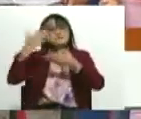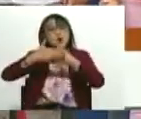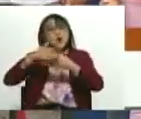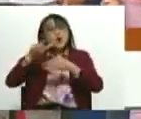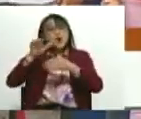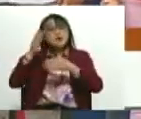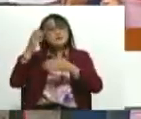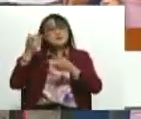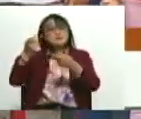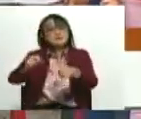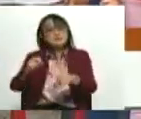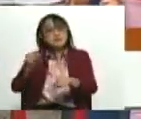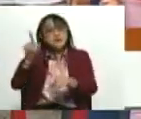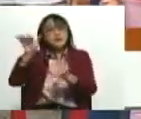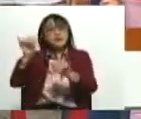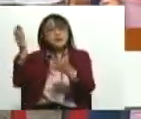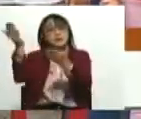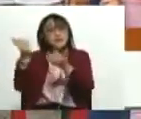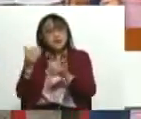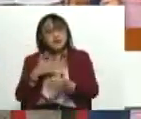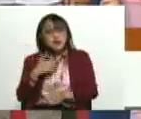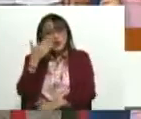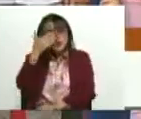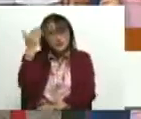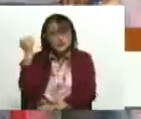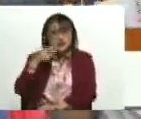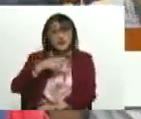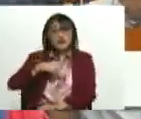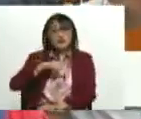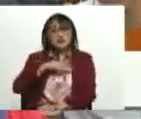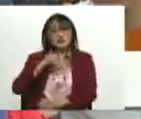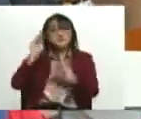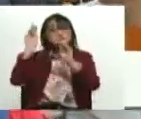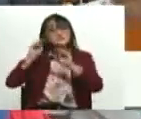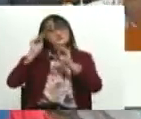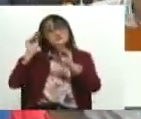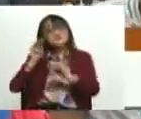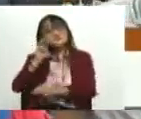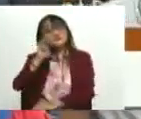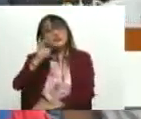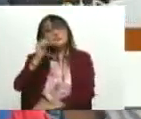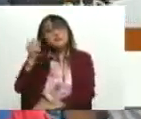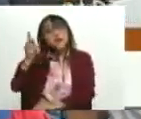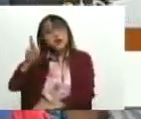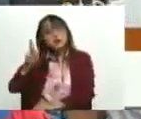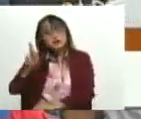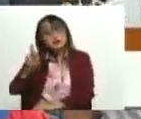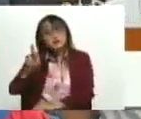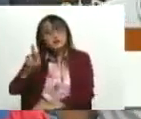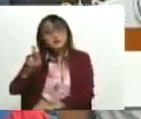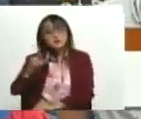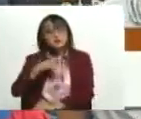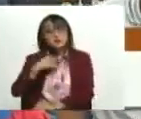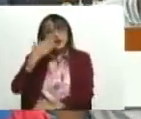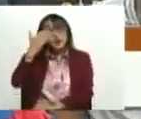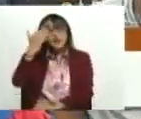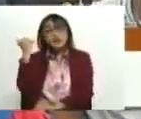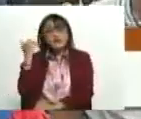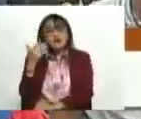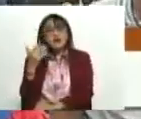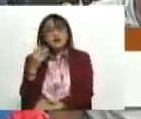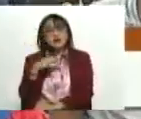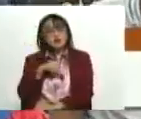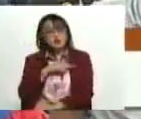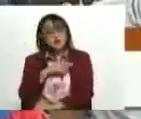pidieron. Quieren que nos olvidemos nosotros que invocaron el TIAR, quieren que nos olvidemos nosotros que